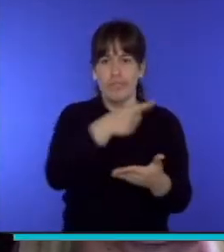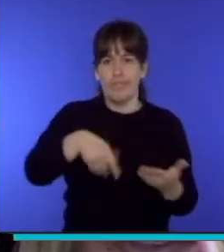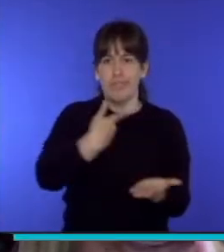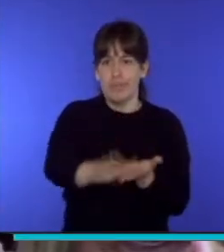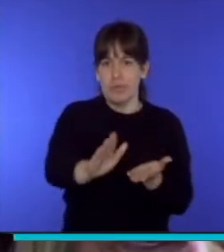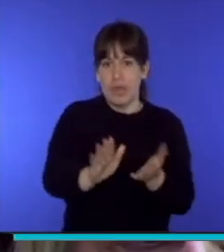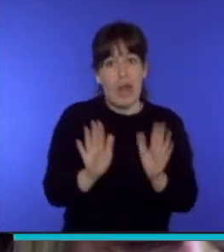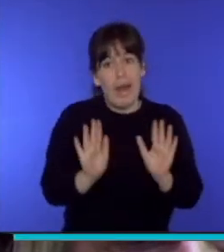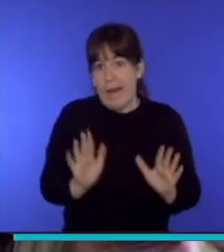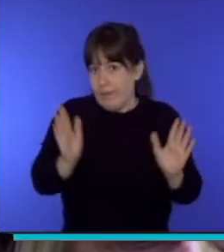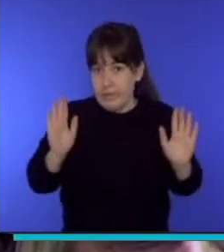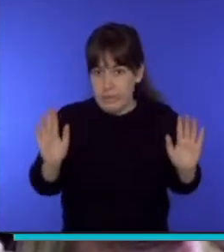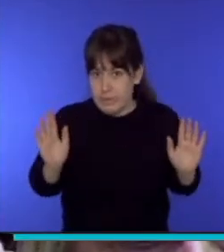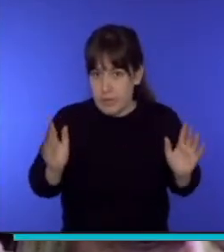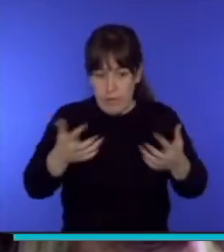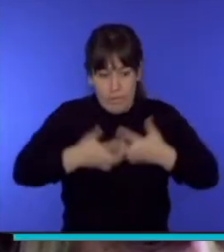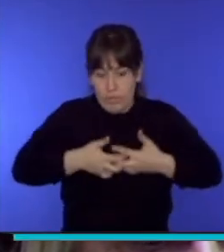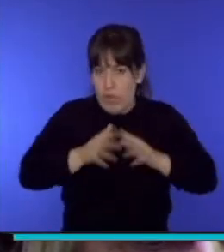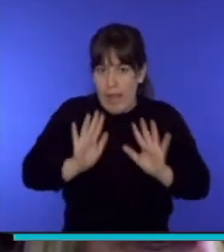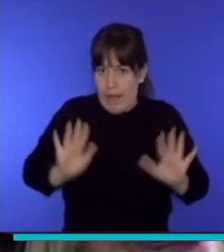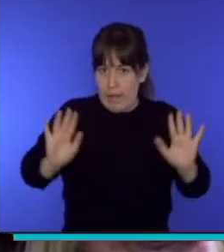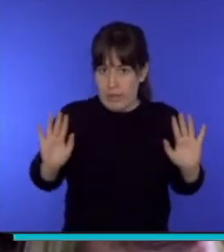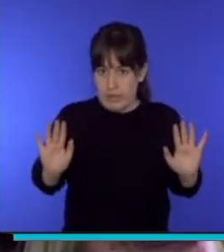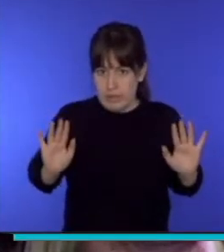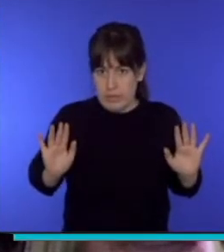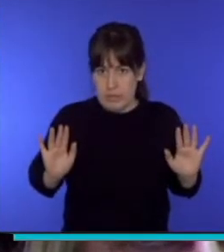Sí, es así, funciona así.